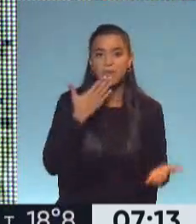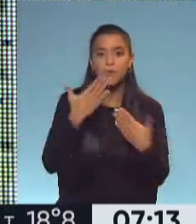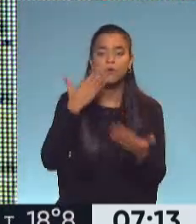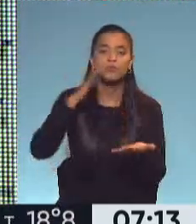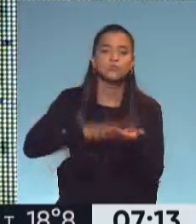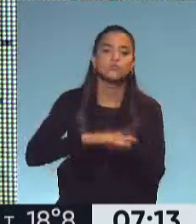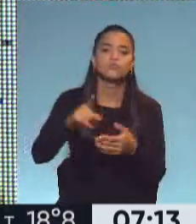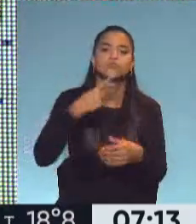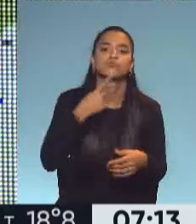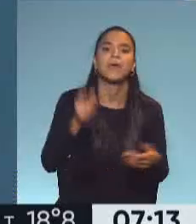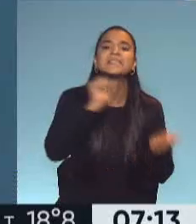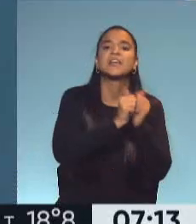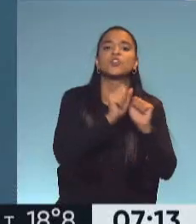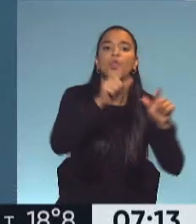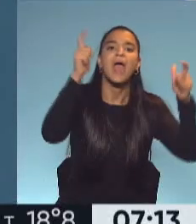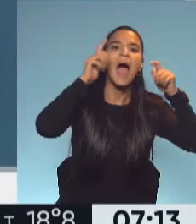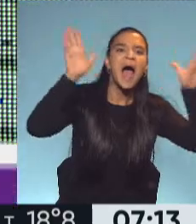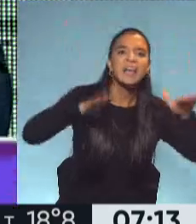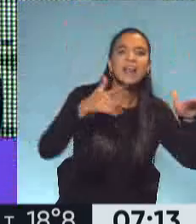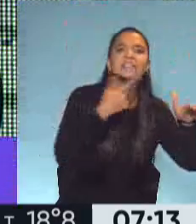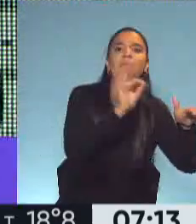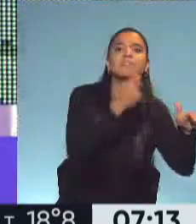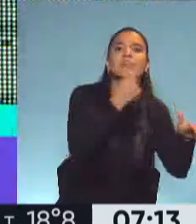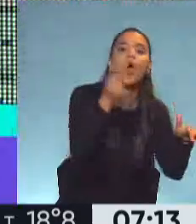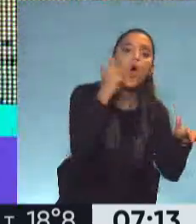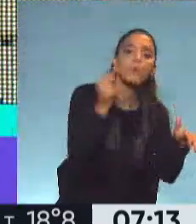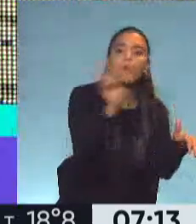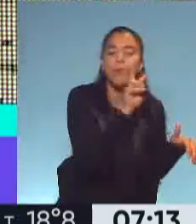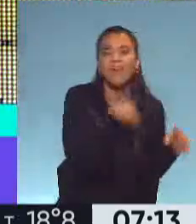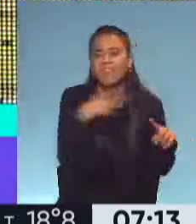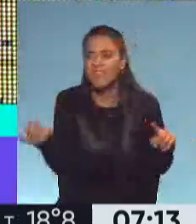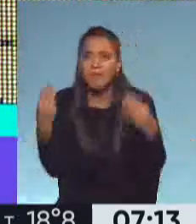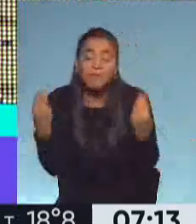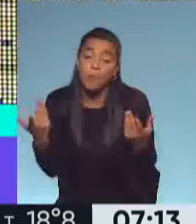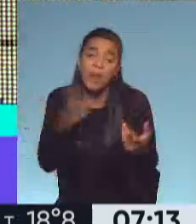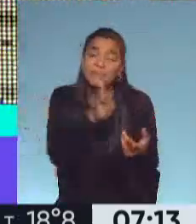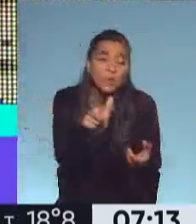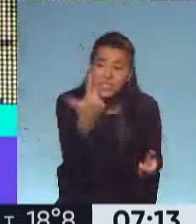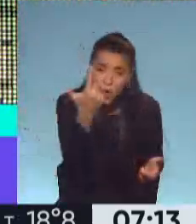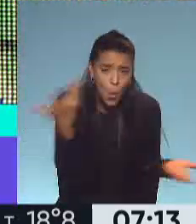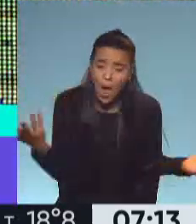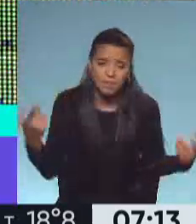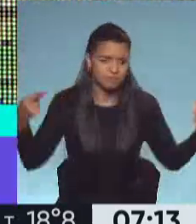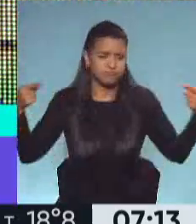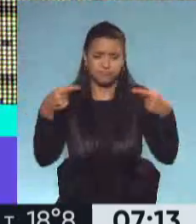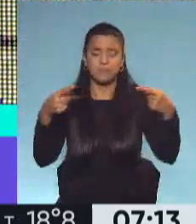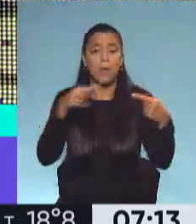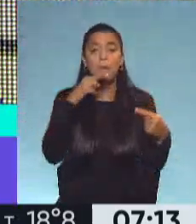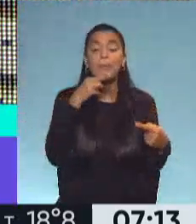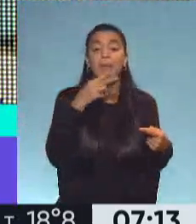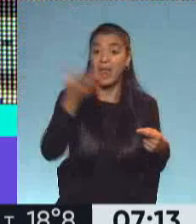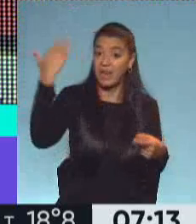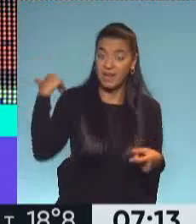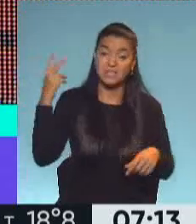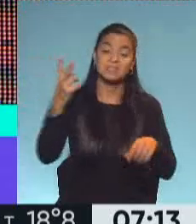de los ángeles que eso que me estás preguntando. Bueno. Básicamente no hay una respuesta y además es autocontradictorio. El viernes el jefe